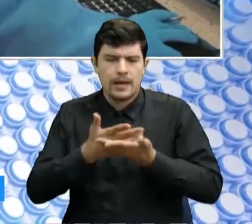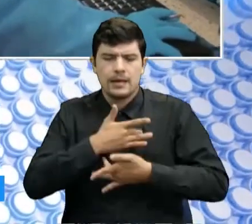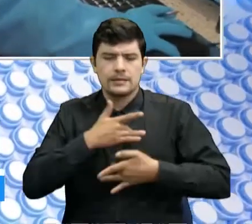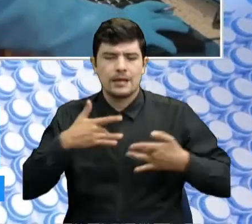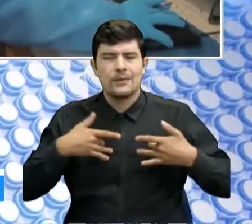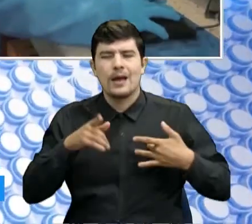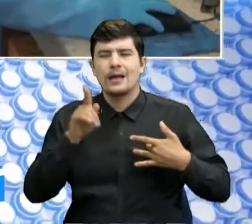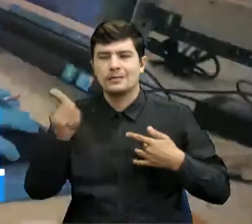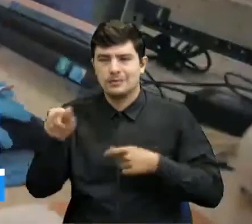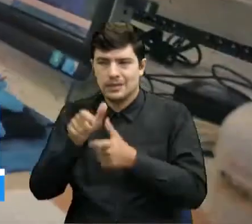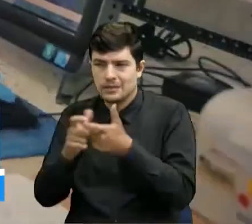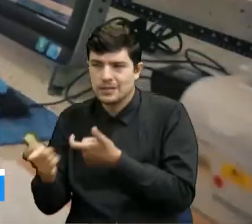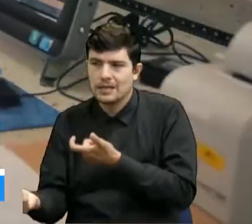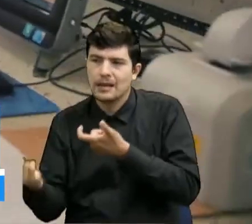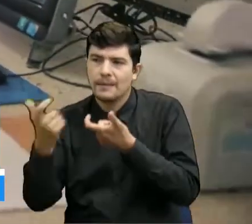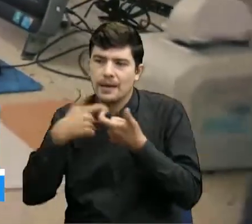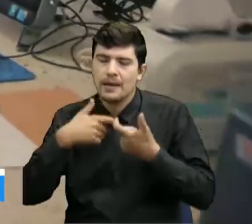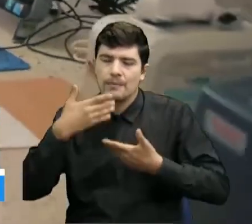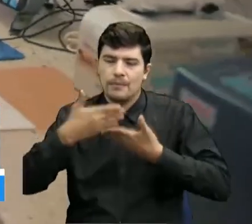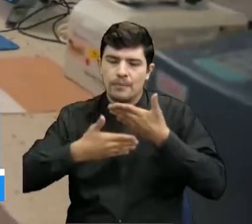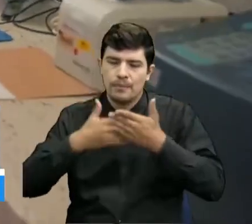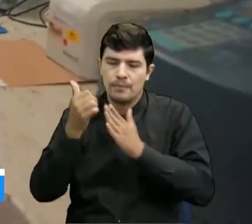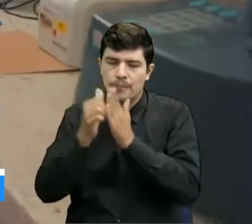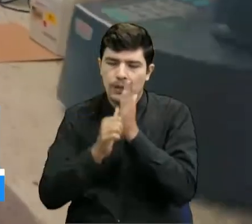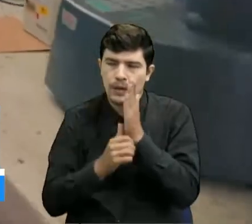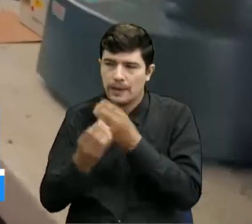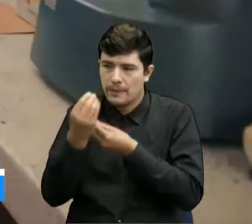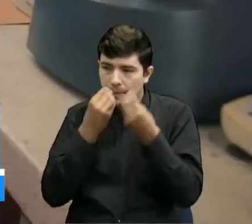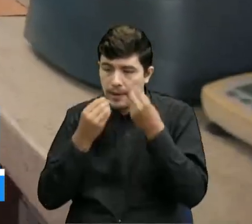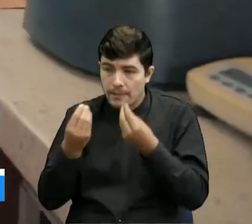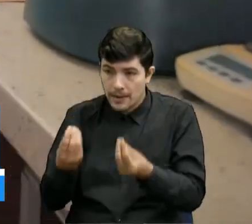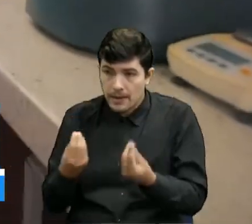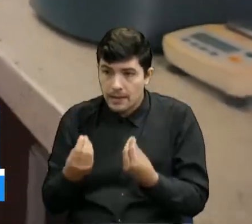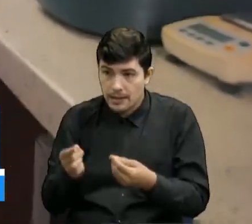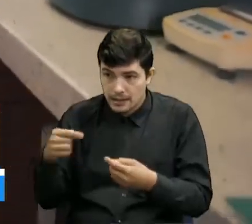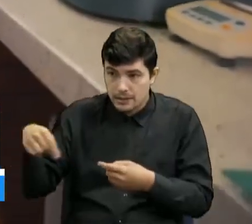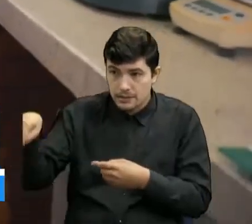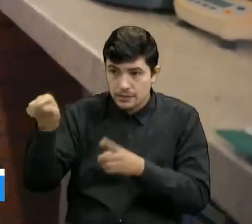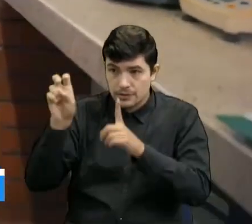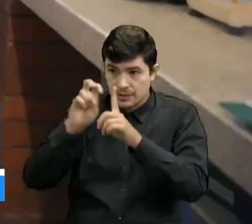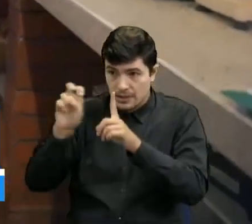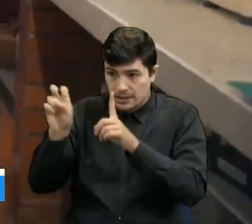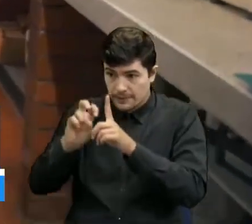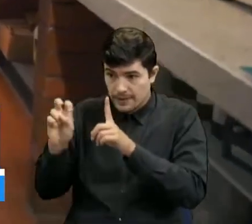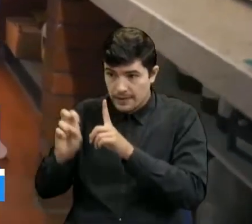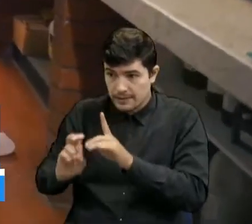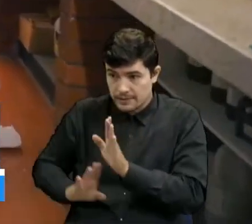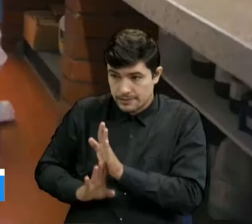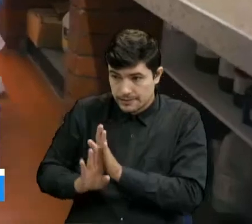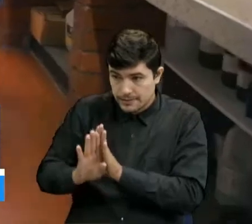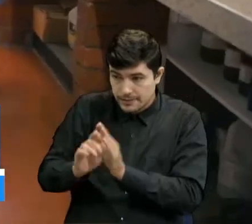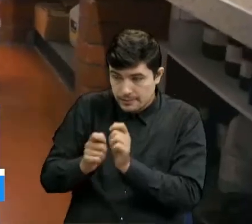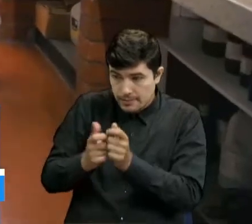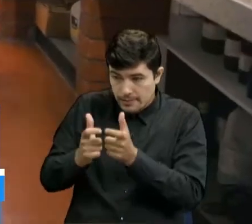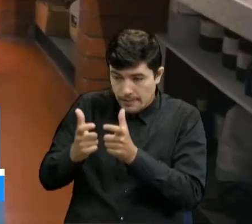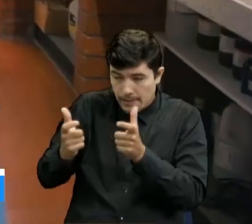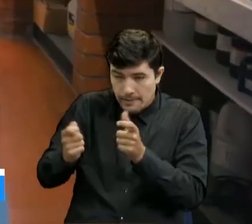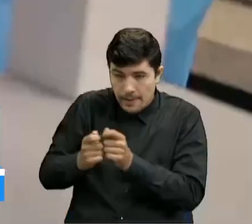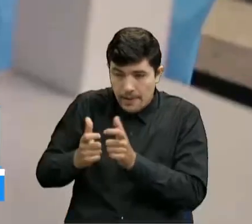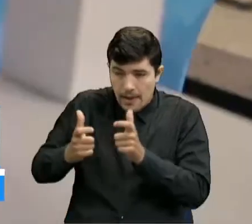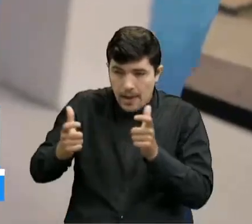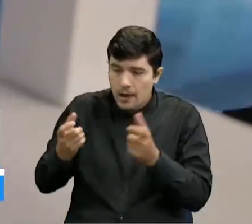programa de nutrición para que estos niveles de anticuerpos, la titulación sea lo más alta